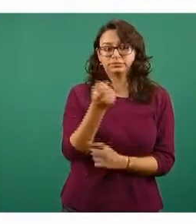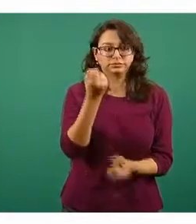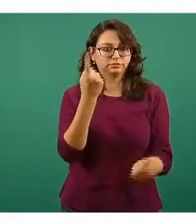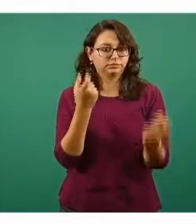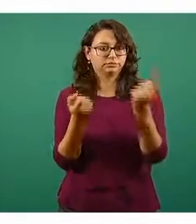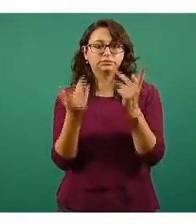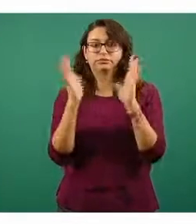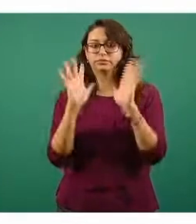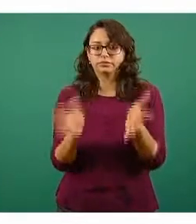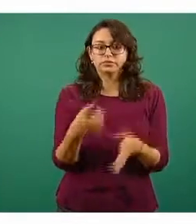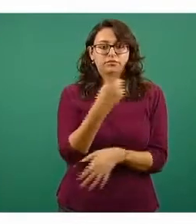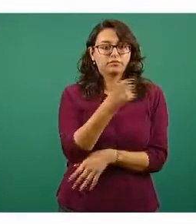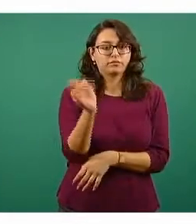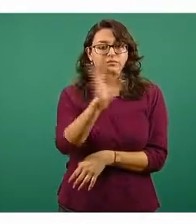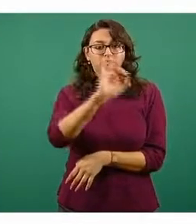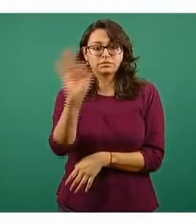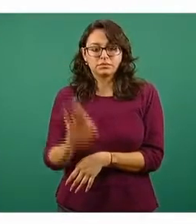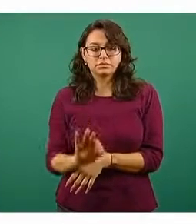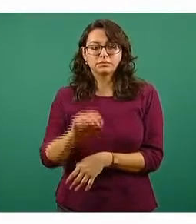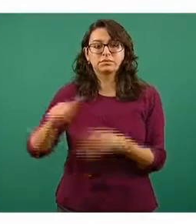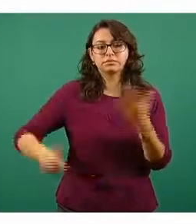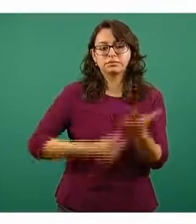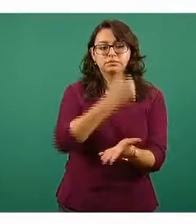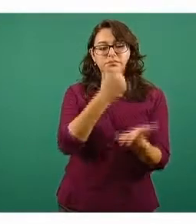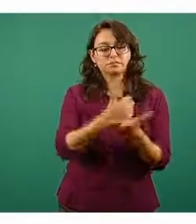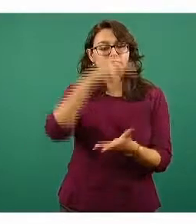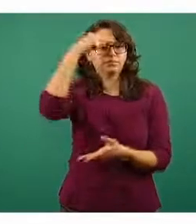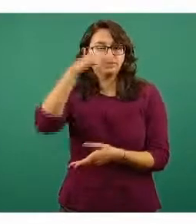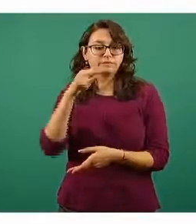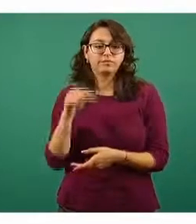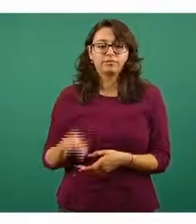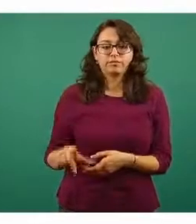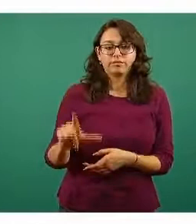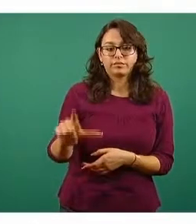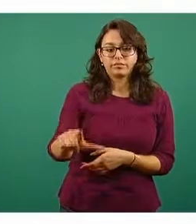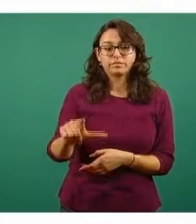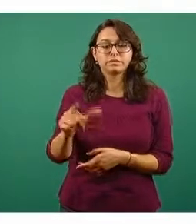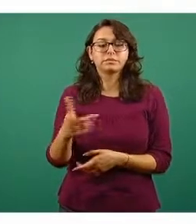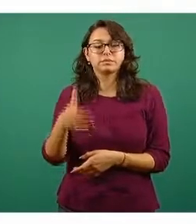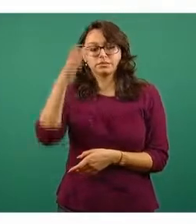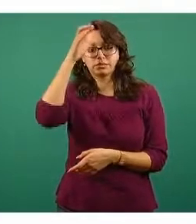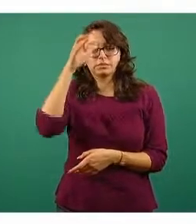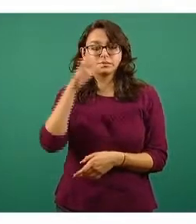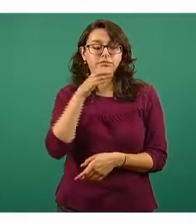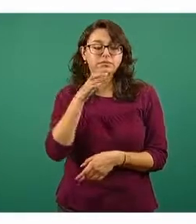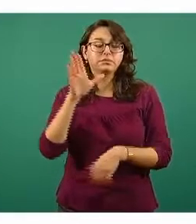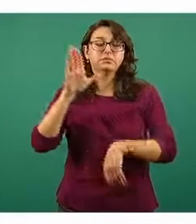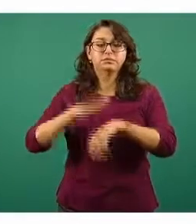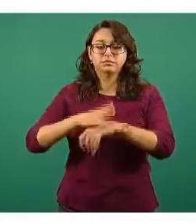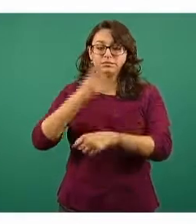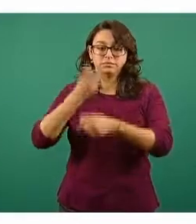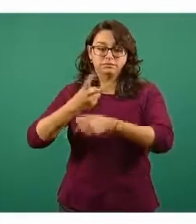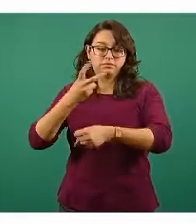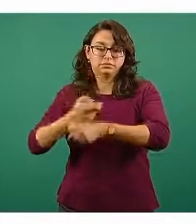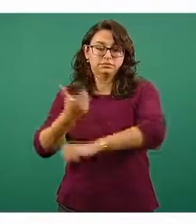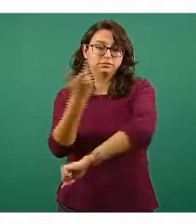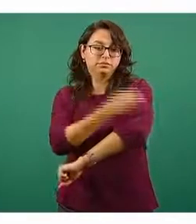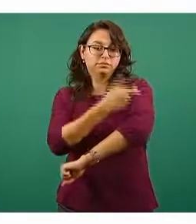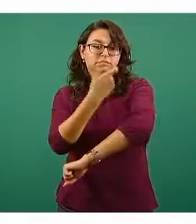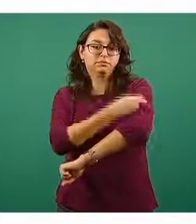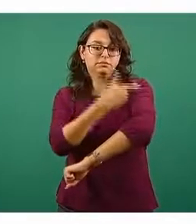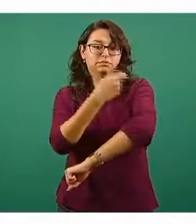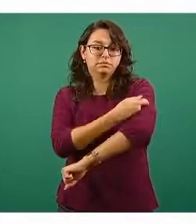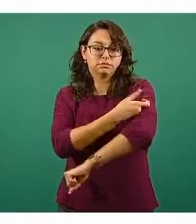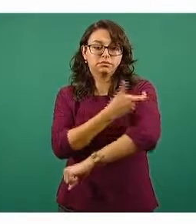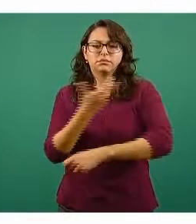100%, y en la Ciudad de México, Nuevo León y Coahuila está la mayor cantidad de las segundas dosis. ¿Por qué razón